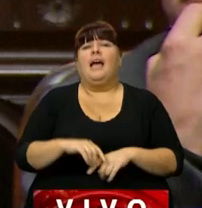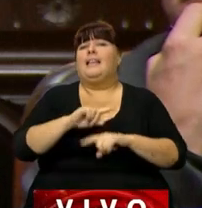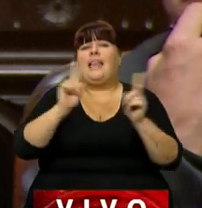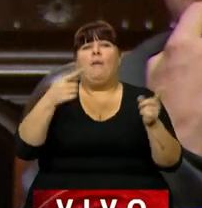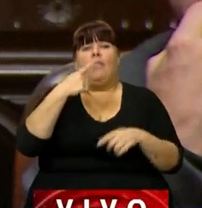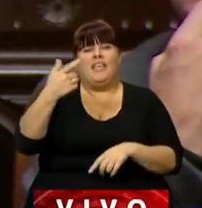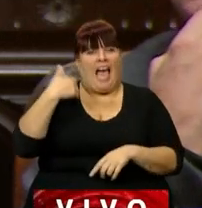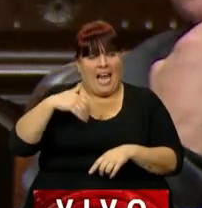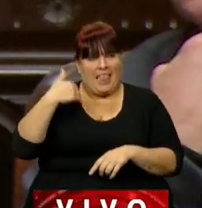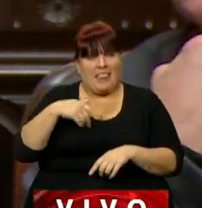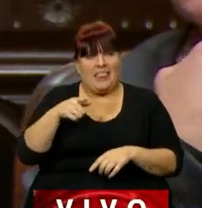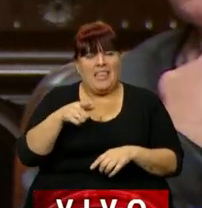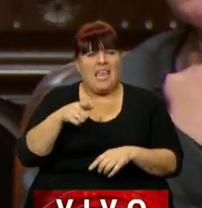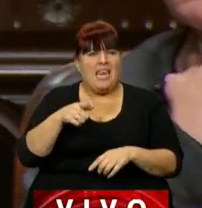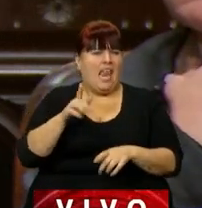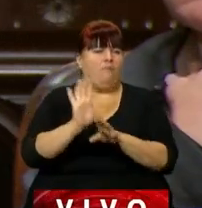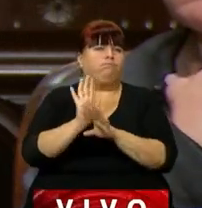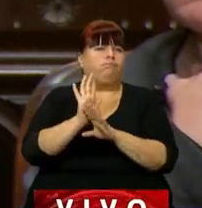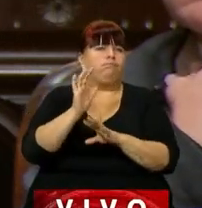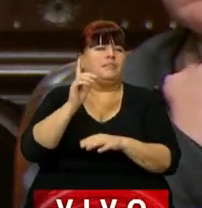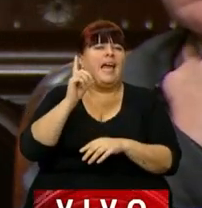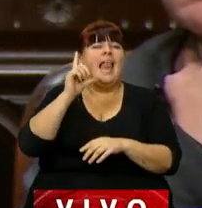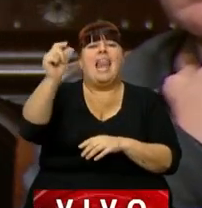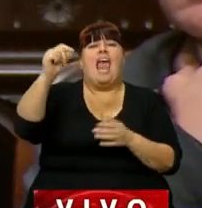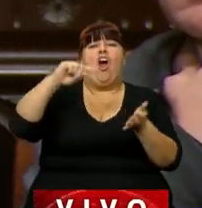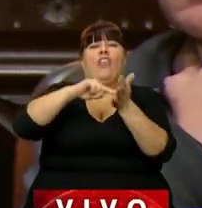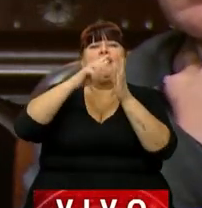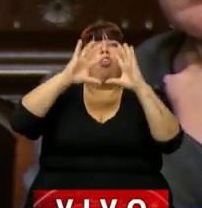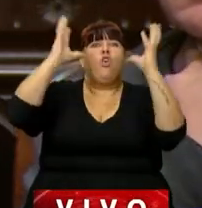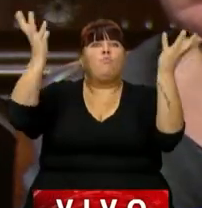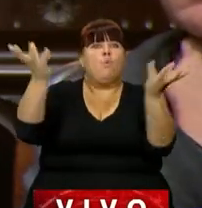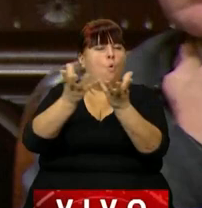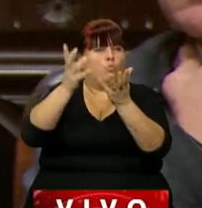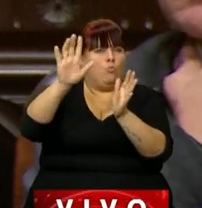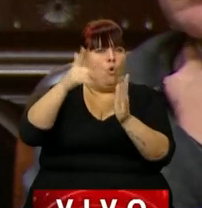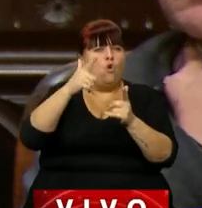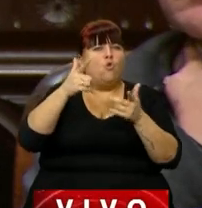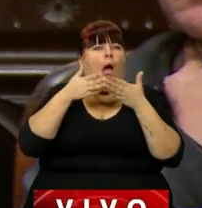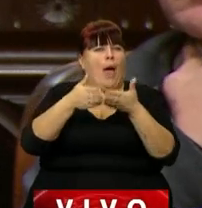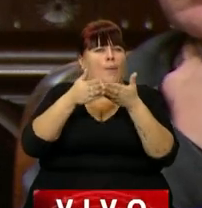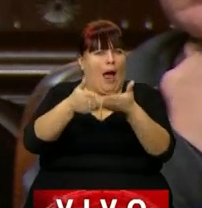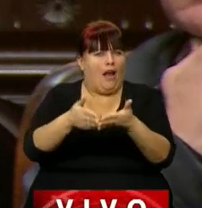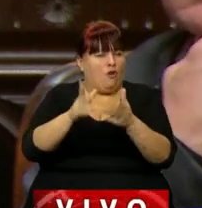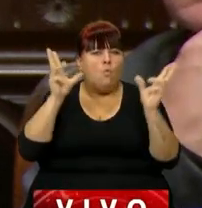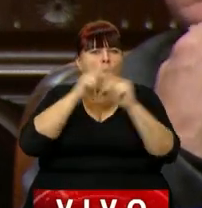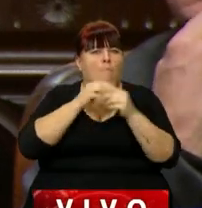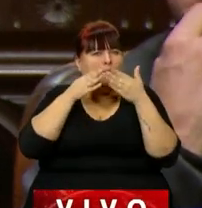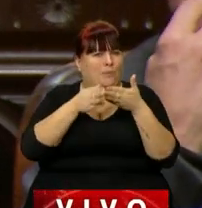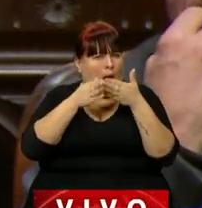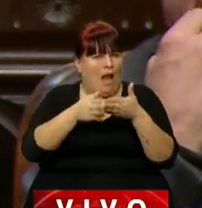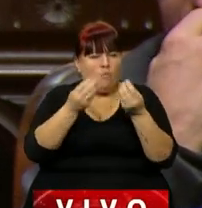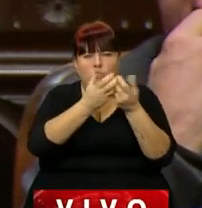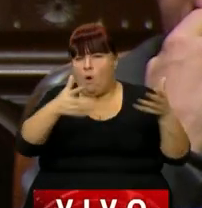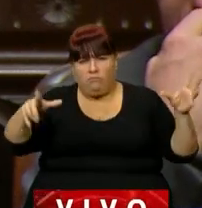de que Argentina, estando tan lejos del centro de gravedad del mundo, no tiene flota, nos quedamos sin flota.